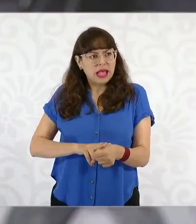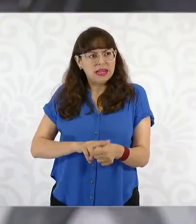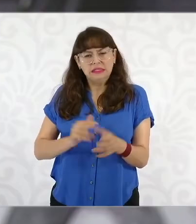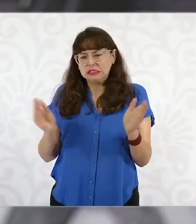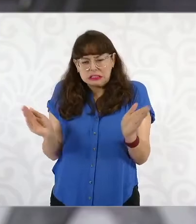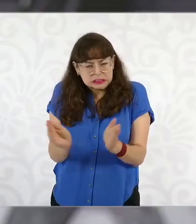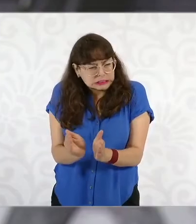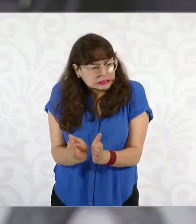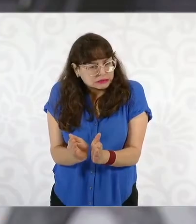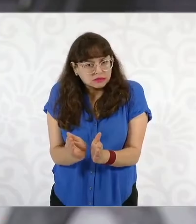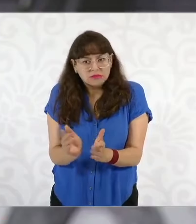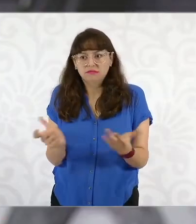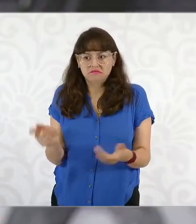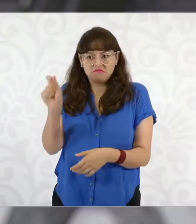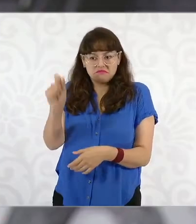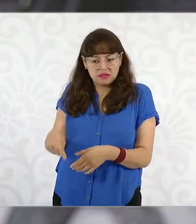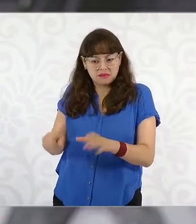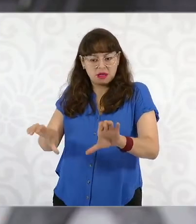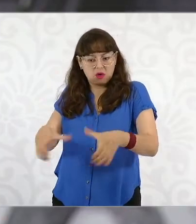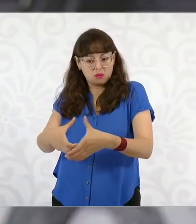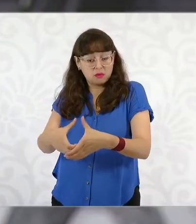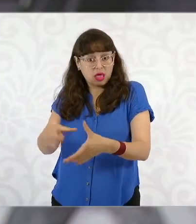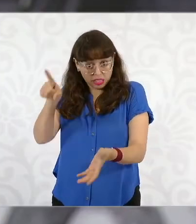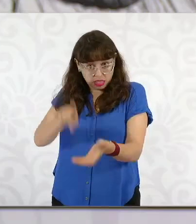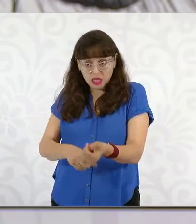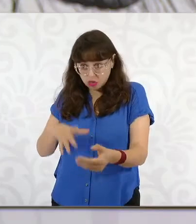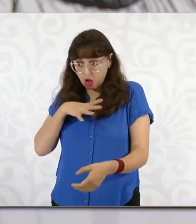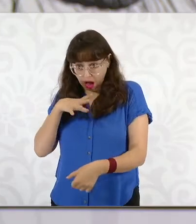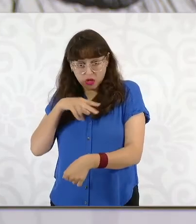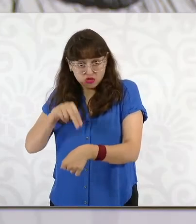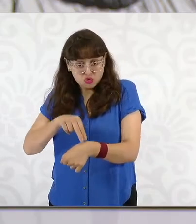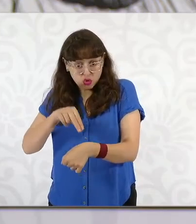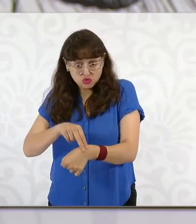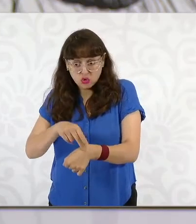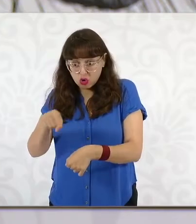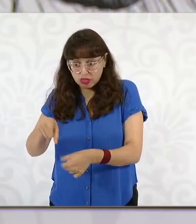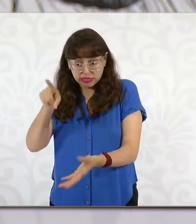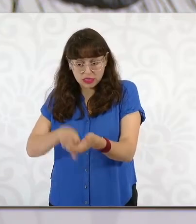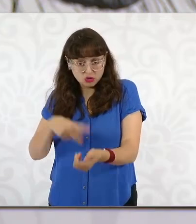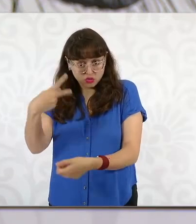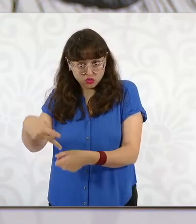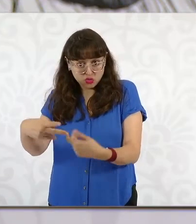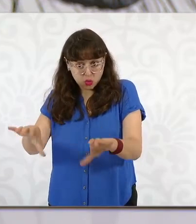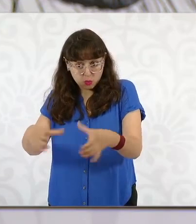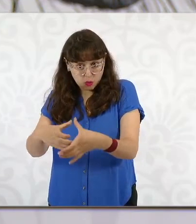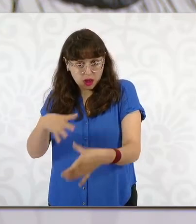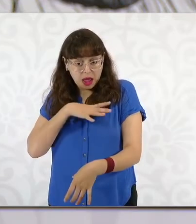comunidad. Es mejor que si hay una médico jubilada